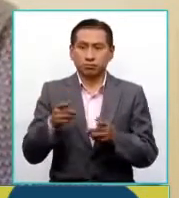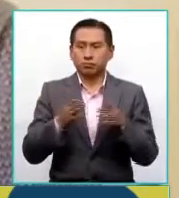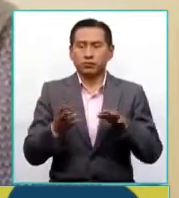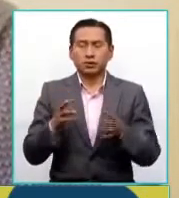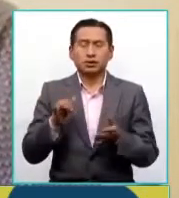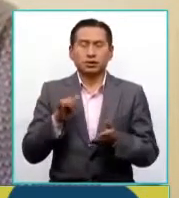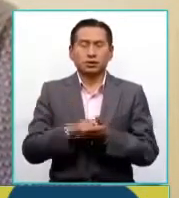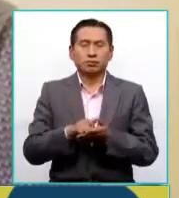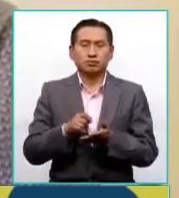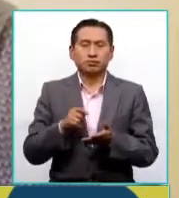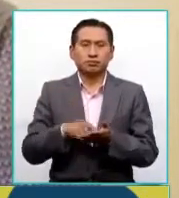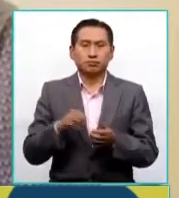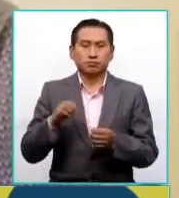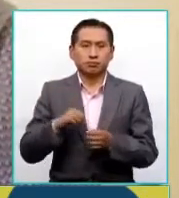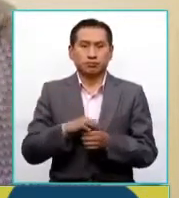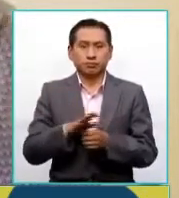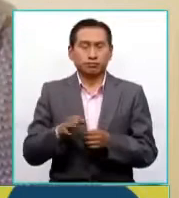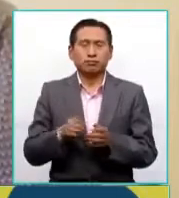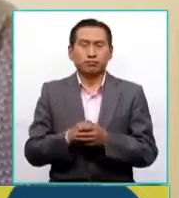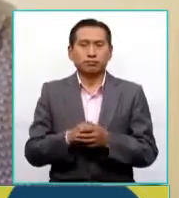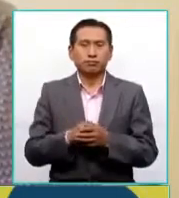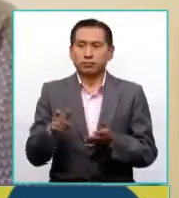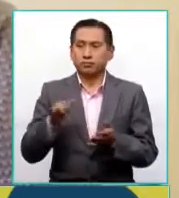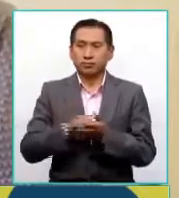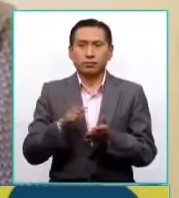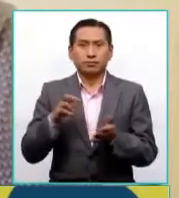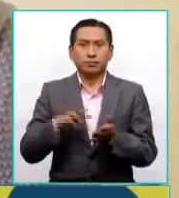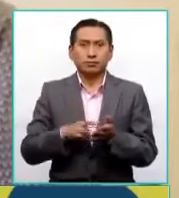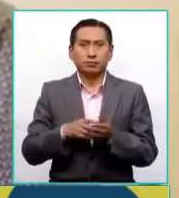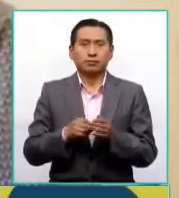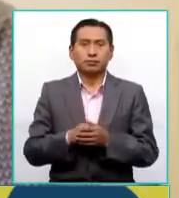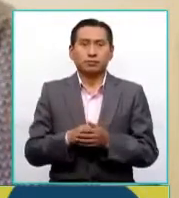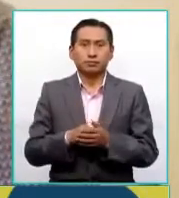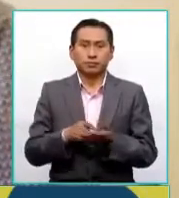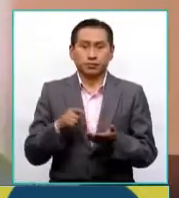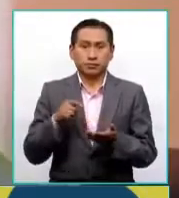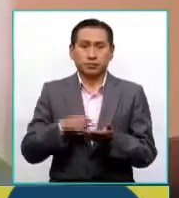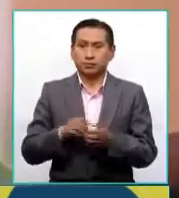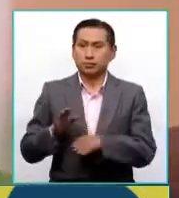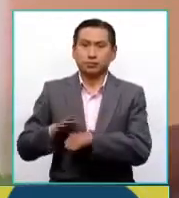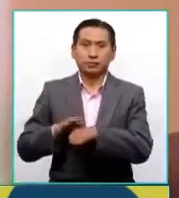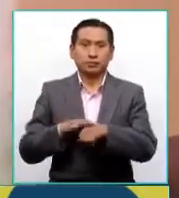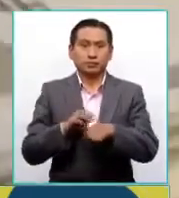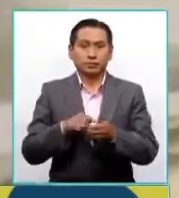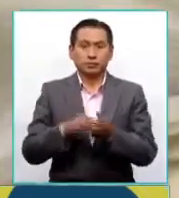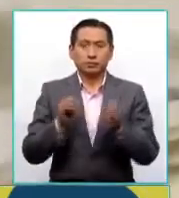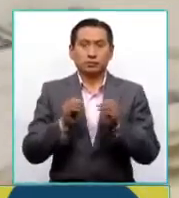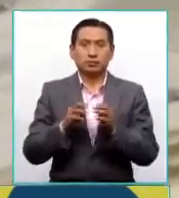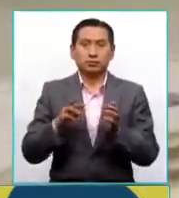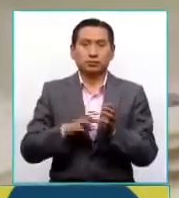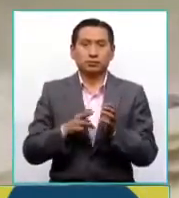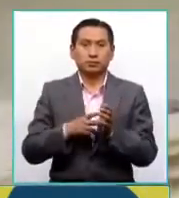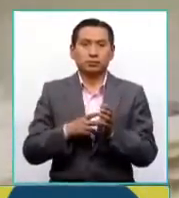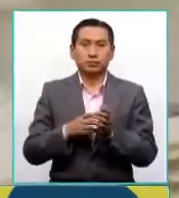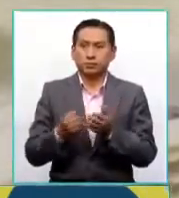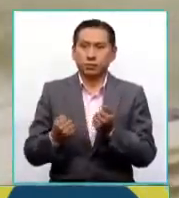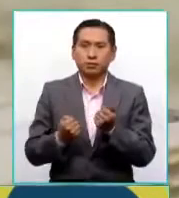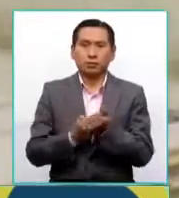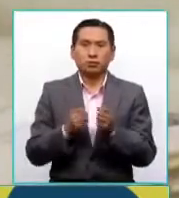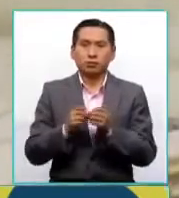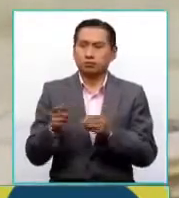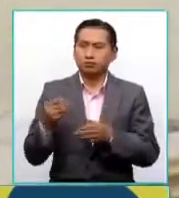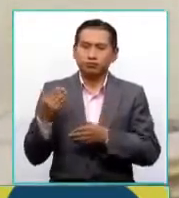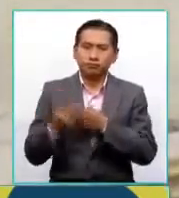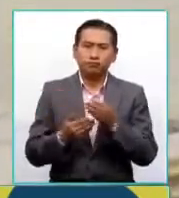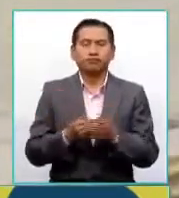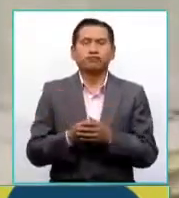vida precisamente por el COVID-19. Es por ello que desde acá es una recomendación y además es una manera también de poder apoyar este